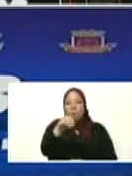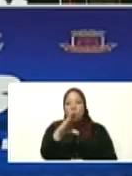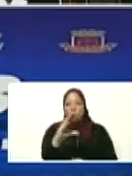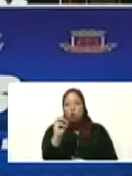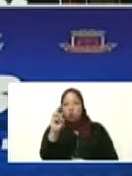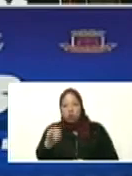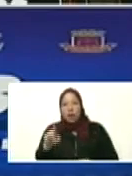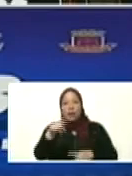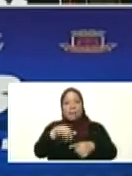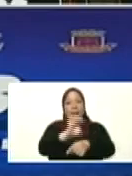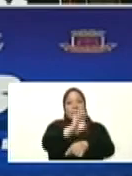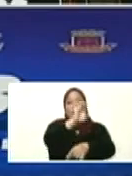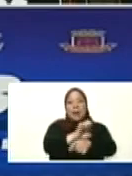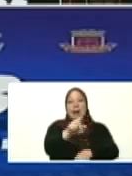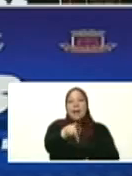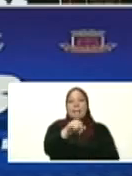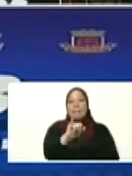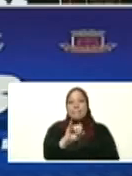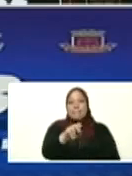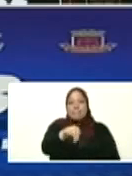bicentenario de la batalla de Carabobo,